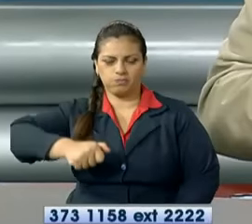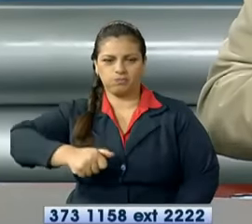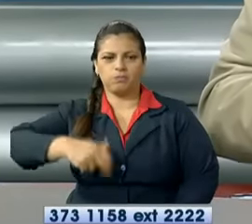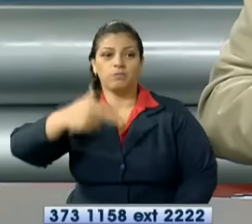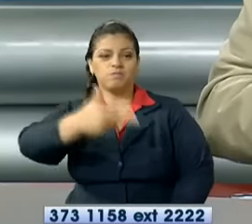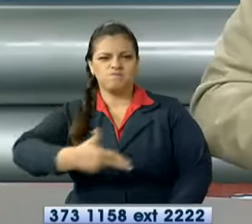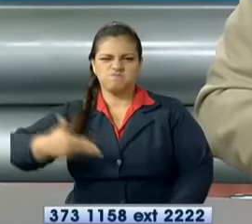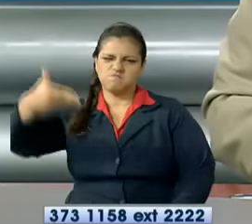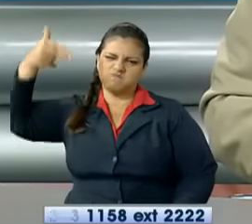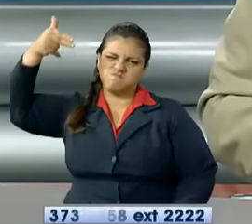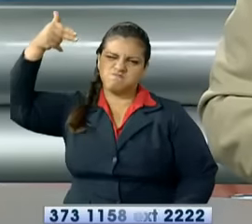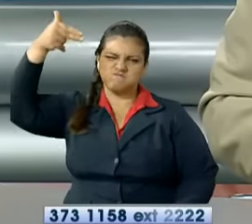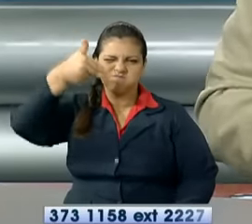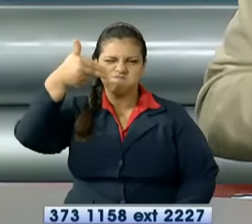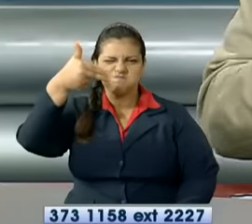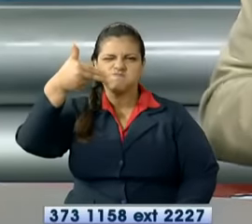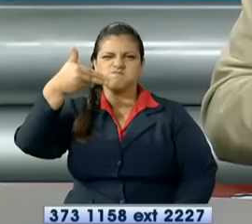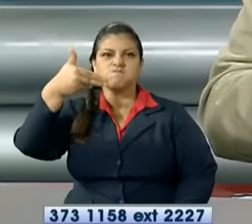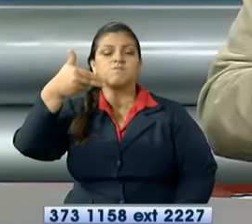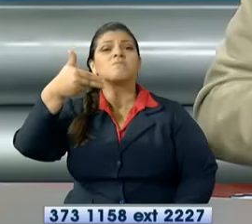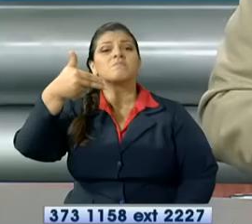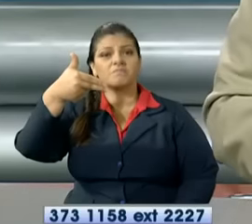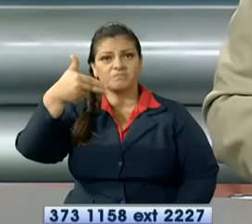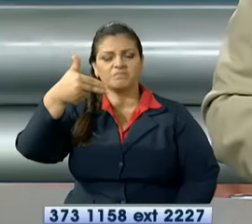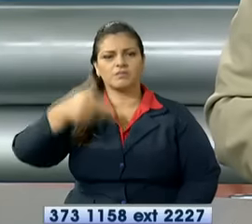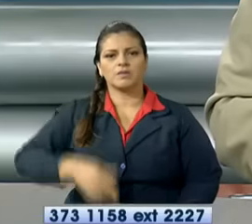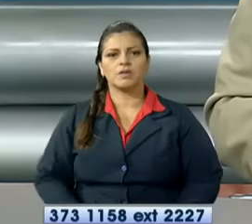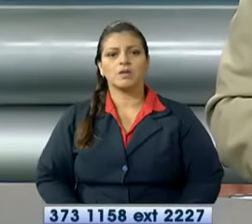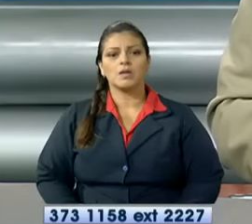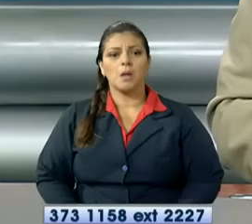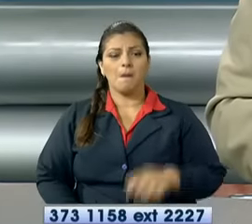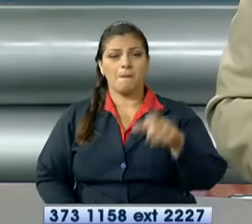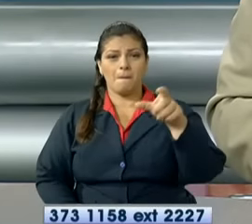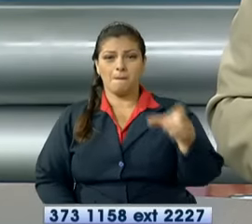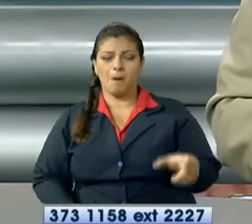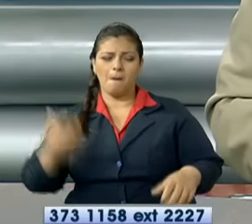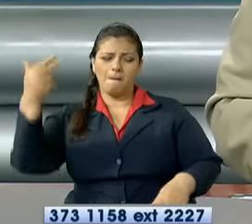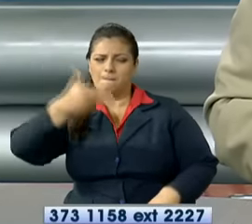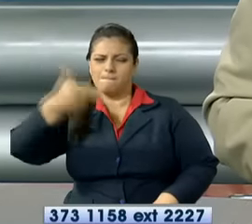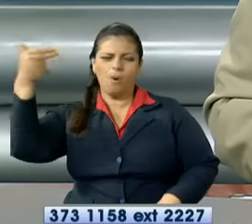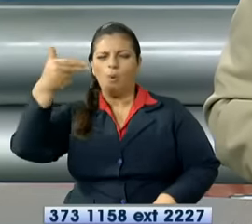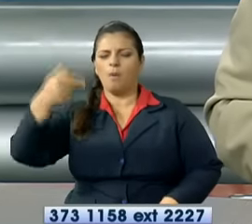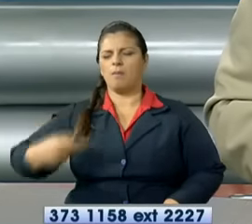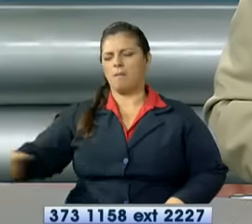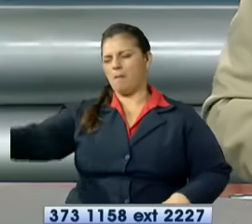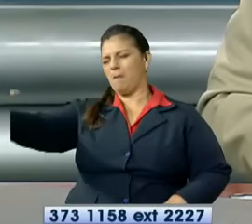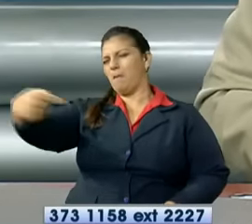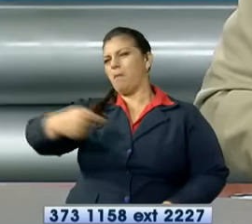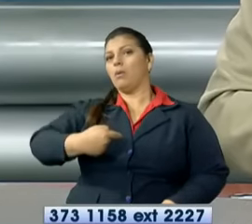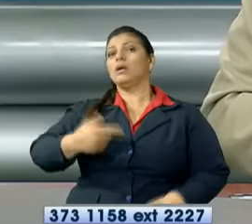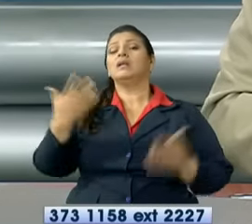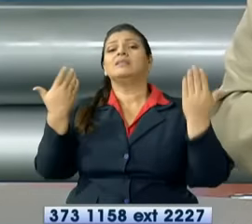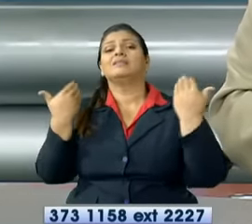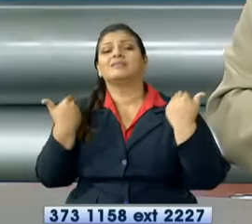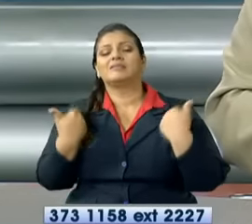presuntos delincuentes que habrían participado en el asalto fueron detenidos por elementos de la Policía Nacional.